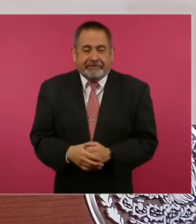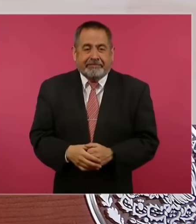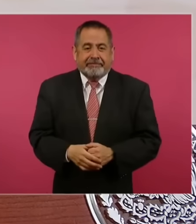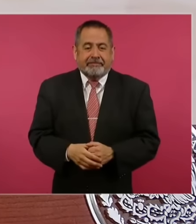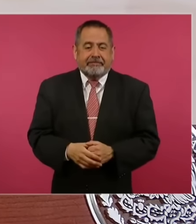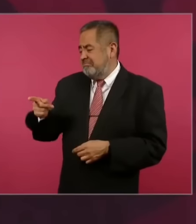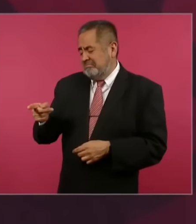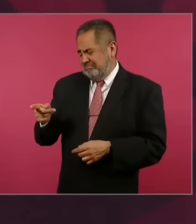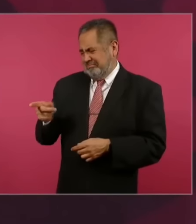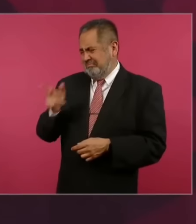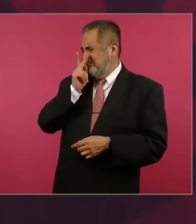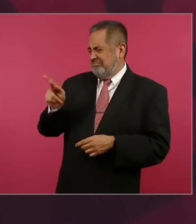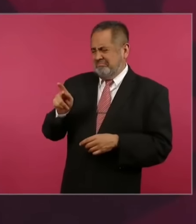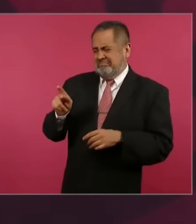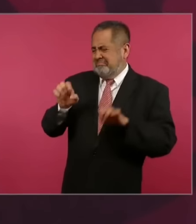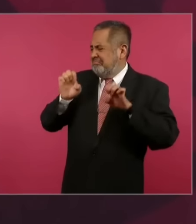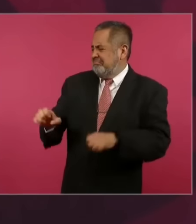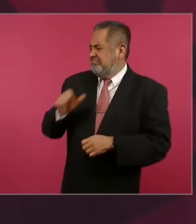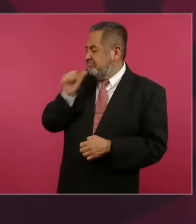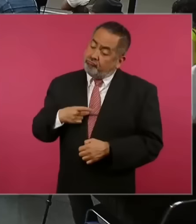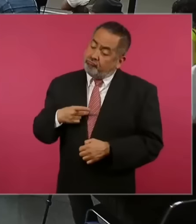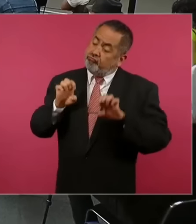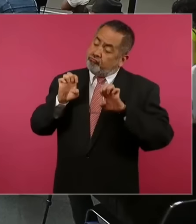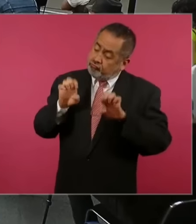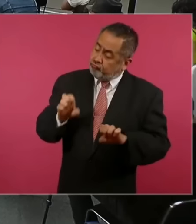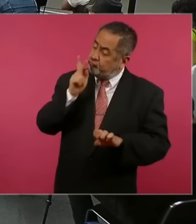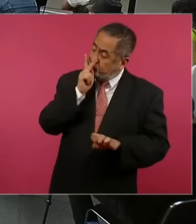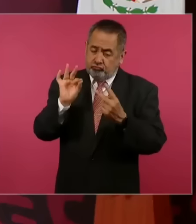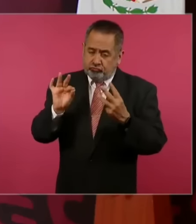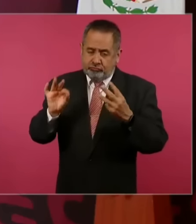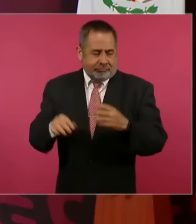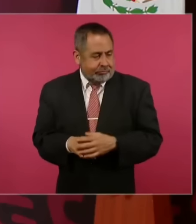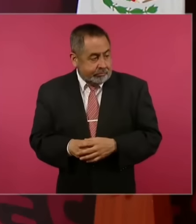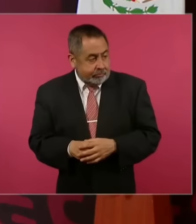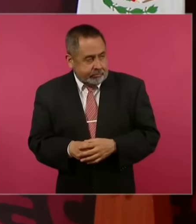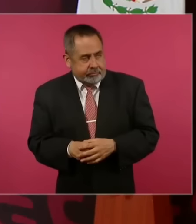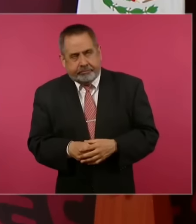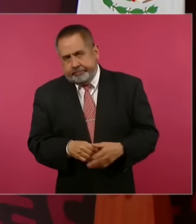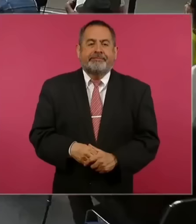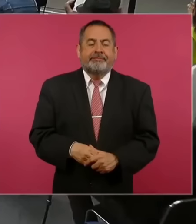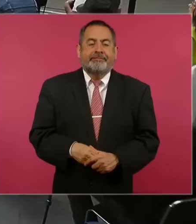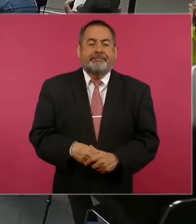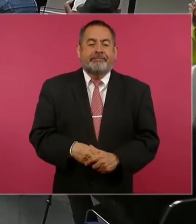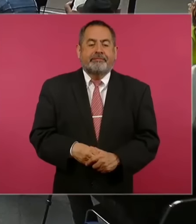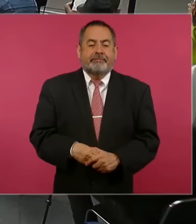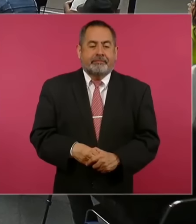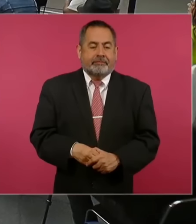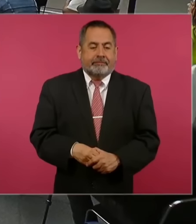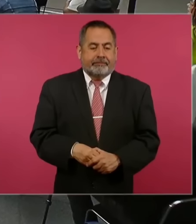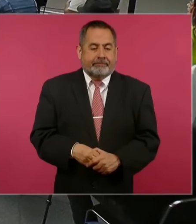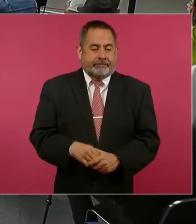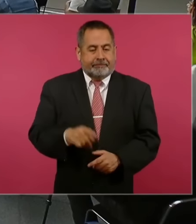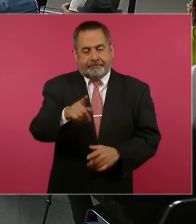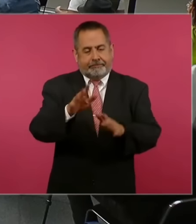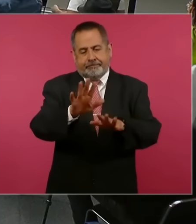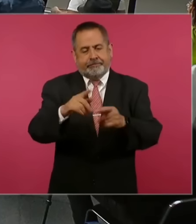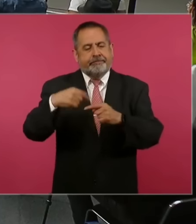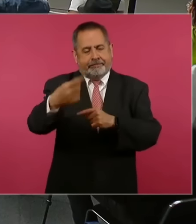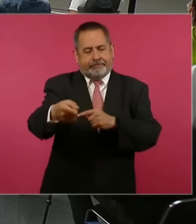no rifa. Hay que hablar físico. Sí. ¿Te vas a quedar?